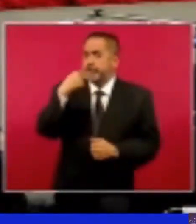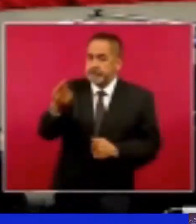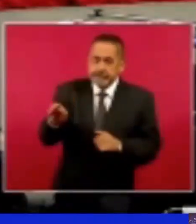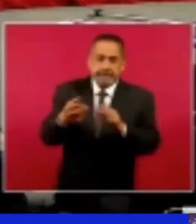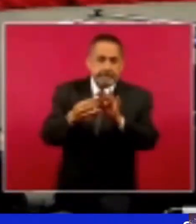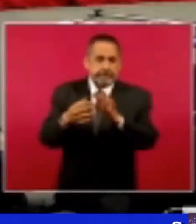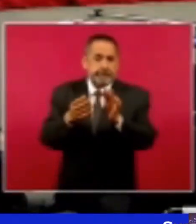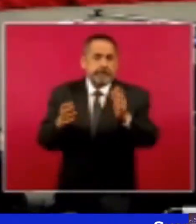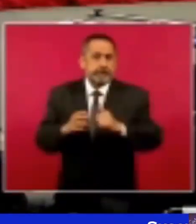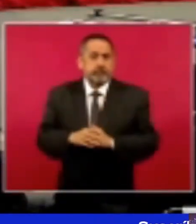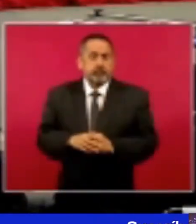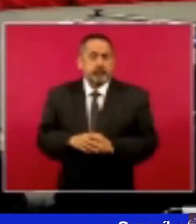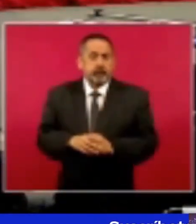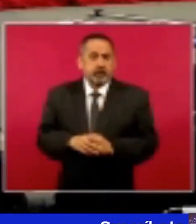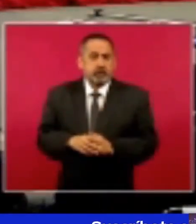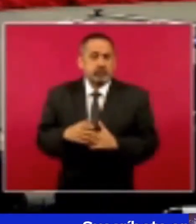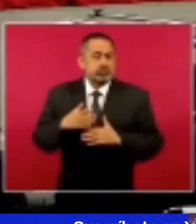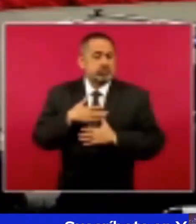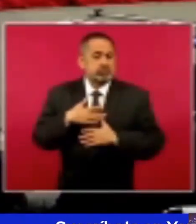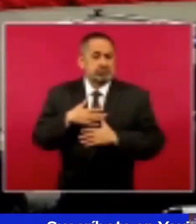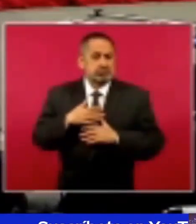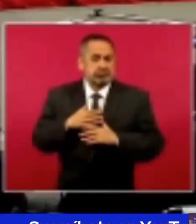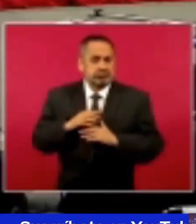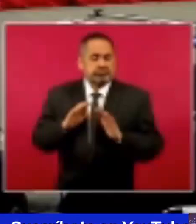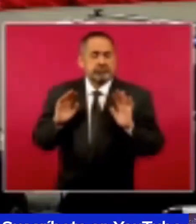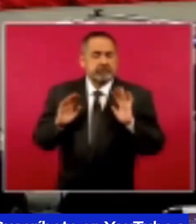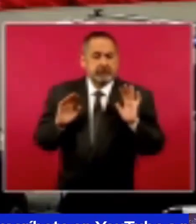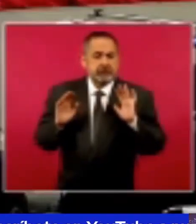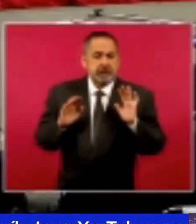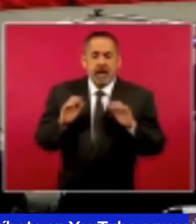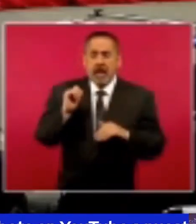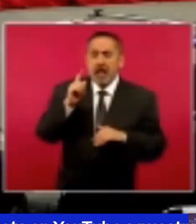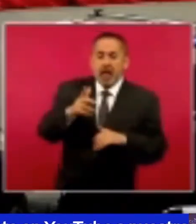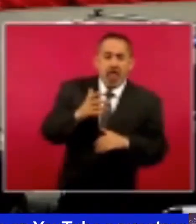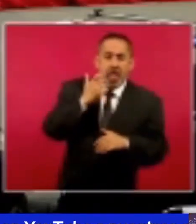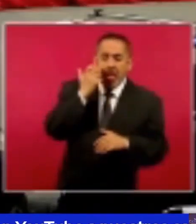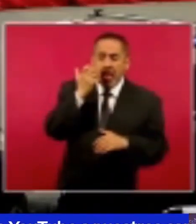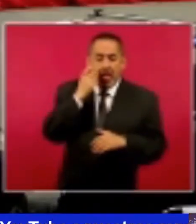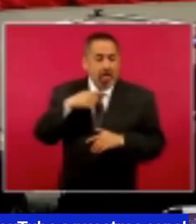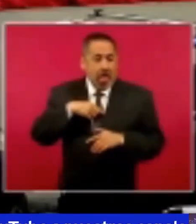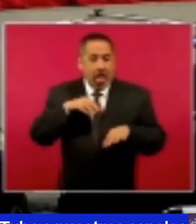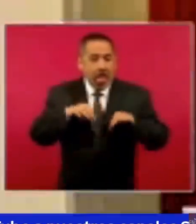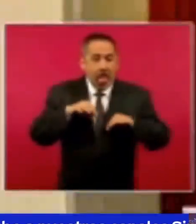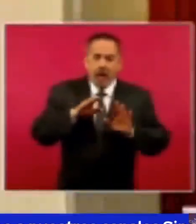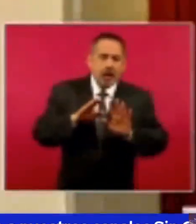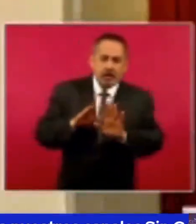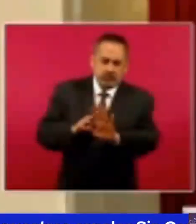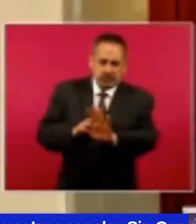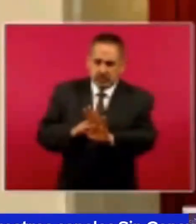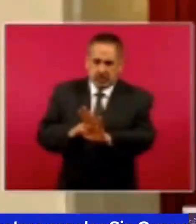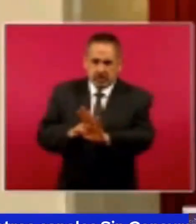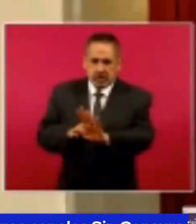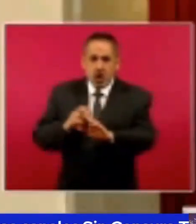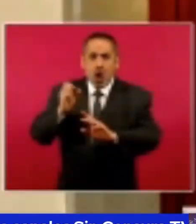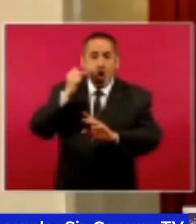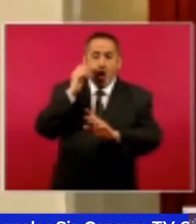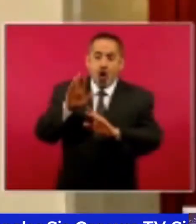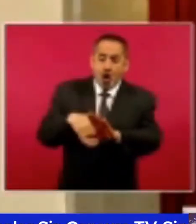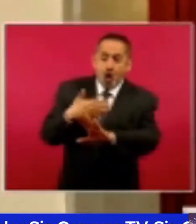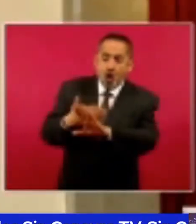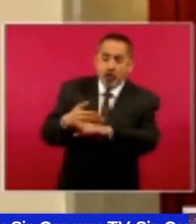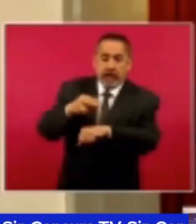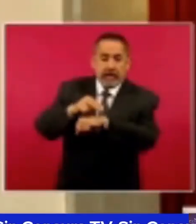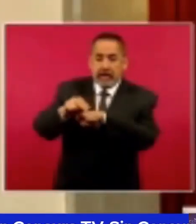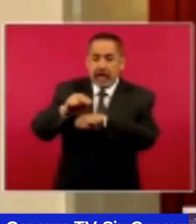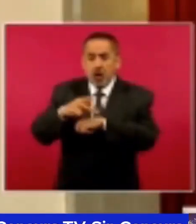regional que está acudiendo a lo que podríamos llamar el soft power, ¿no? El poder sofisticado,